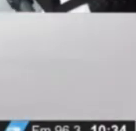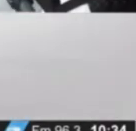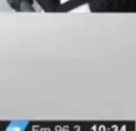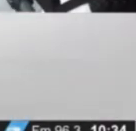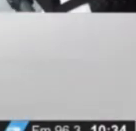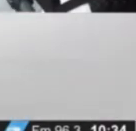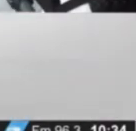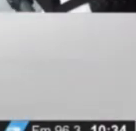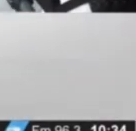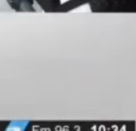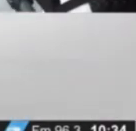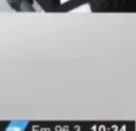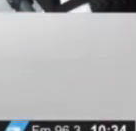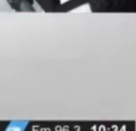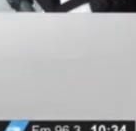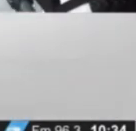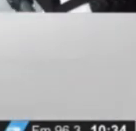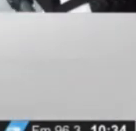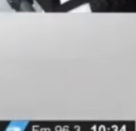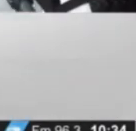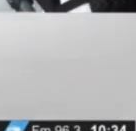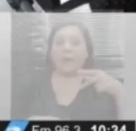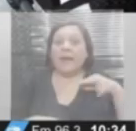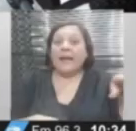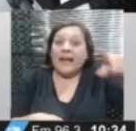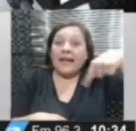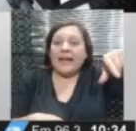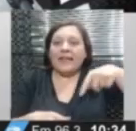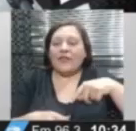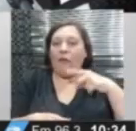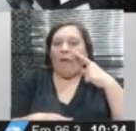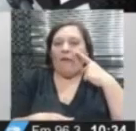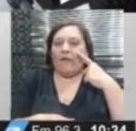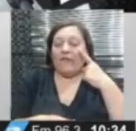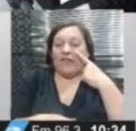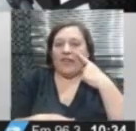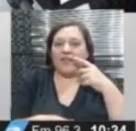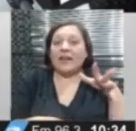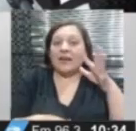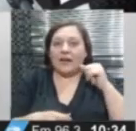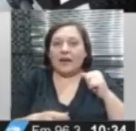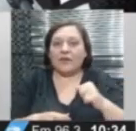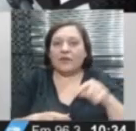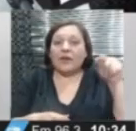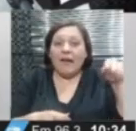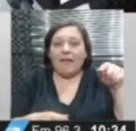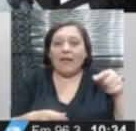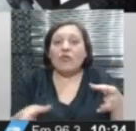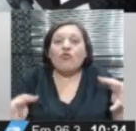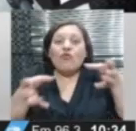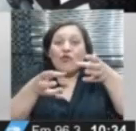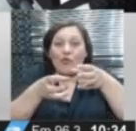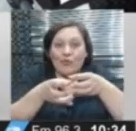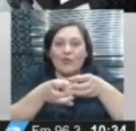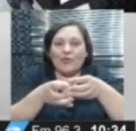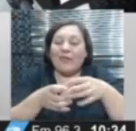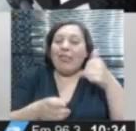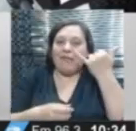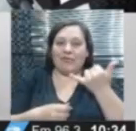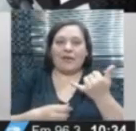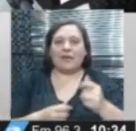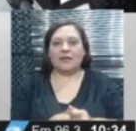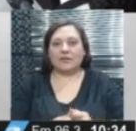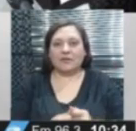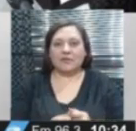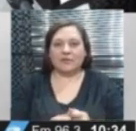así sí En realidad e eh tenemos que entender que que nuestros hermanos salen